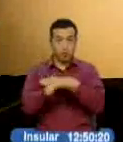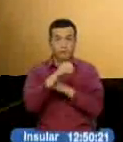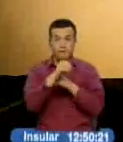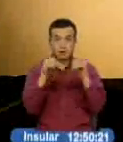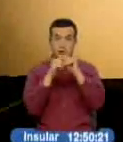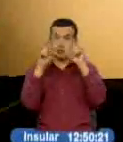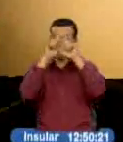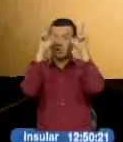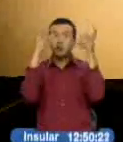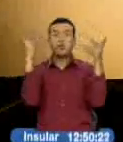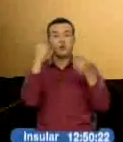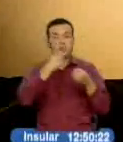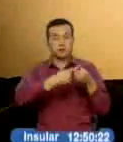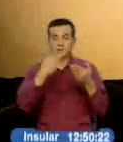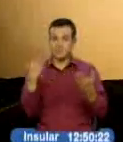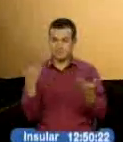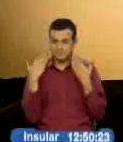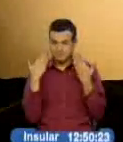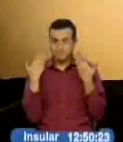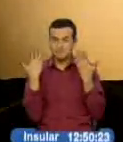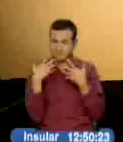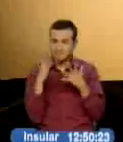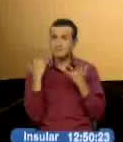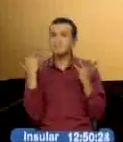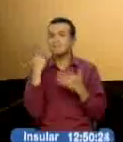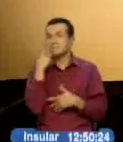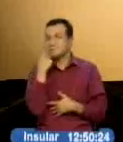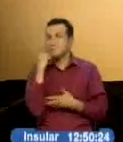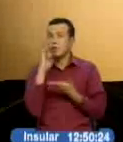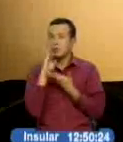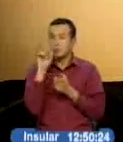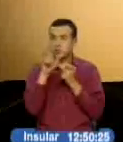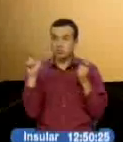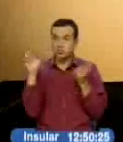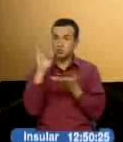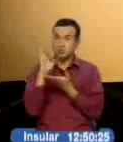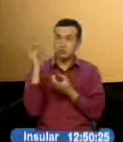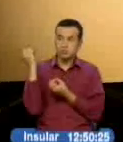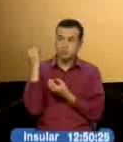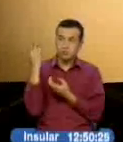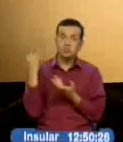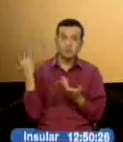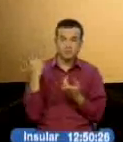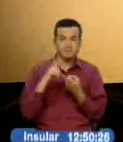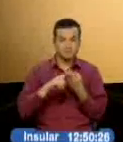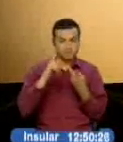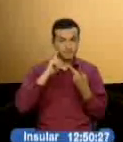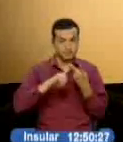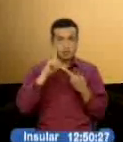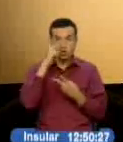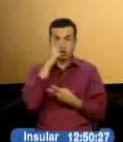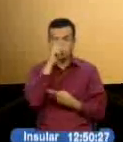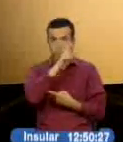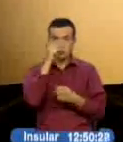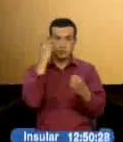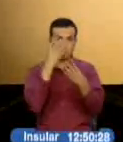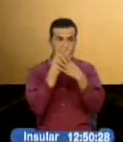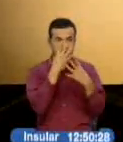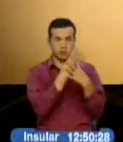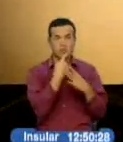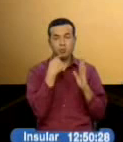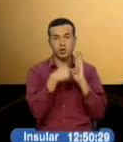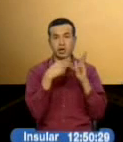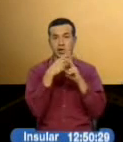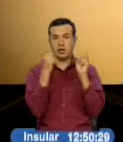de la empresa en Quito y Guayaquil y se han tomado las versiones de varios funcionarios. También se ha detenido a dos personas, una de ellas